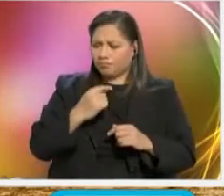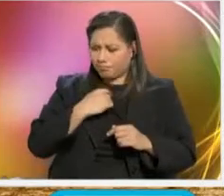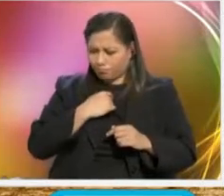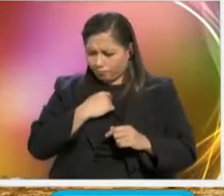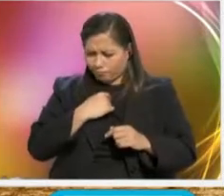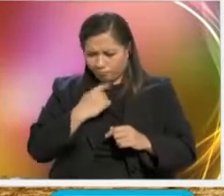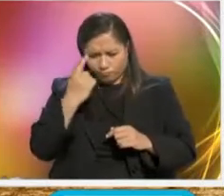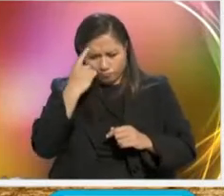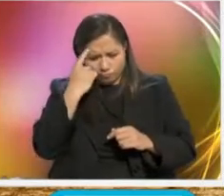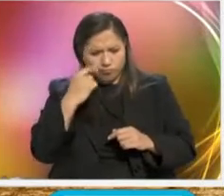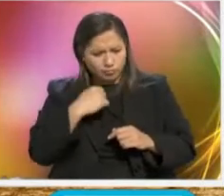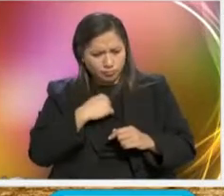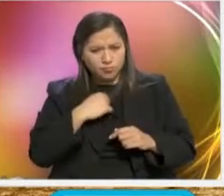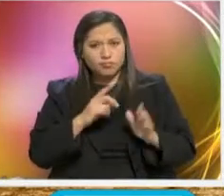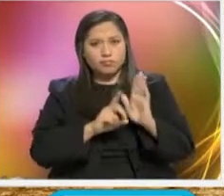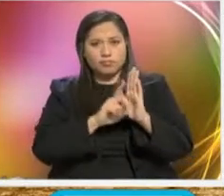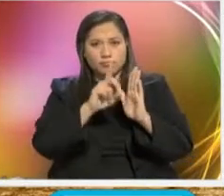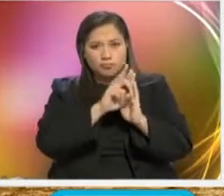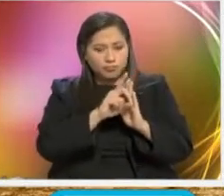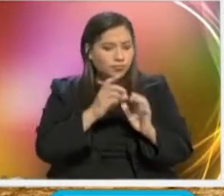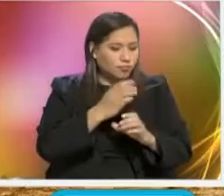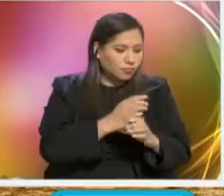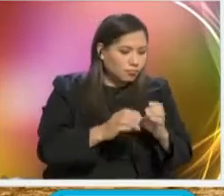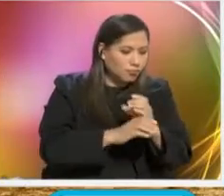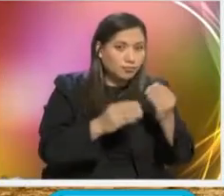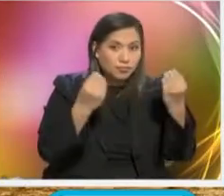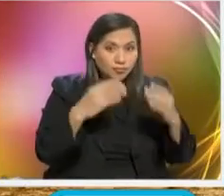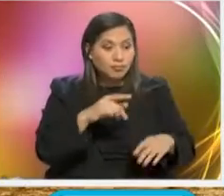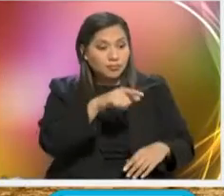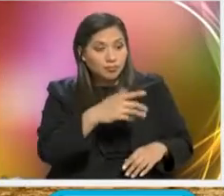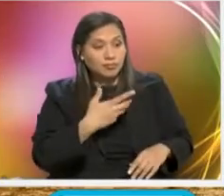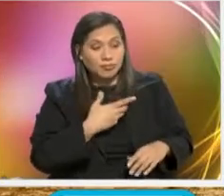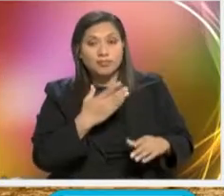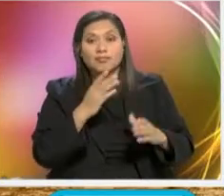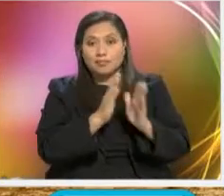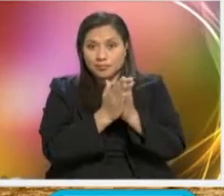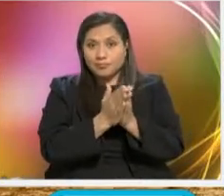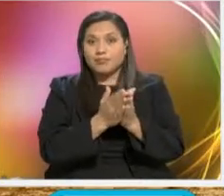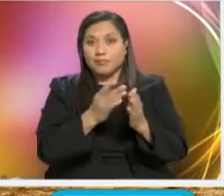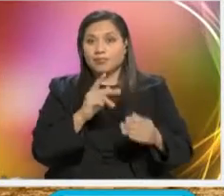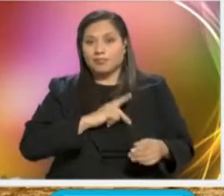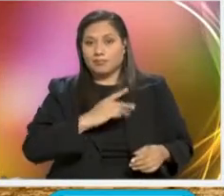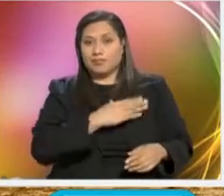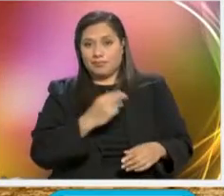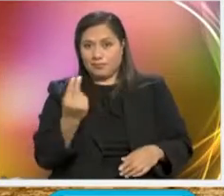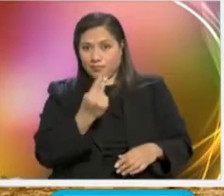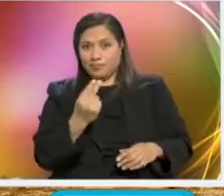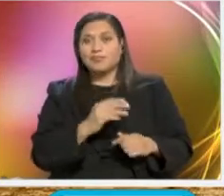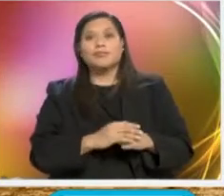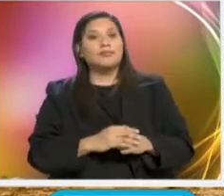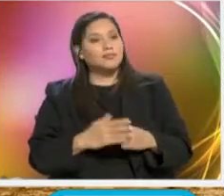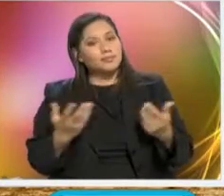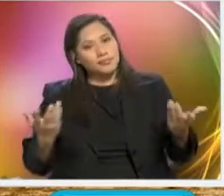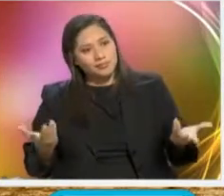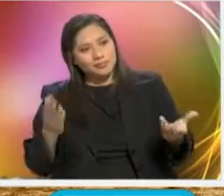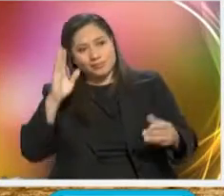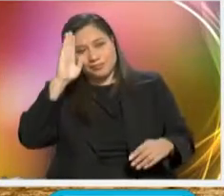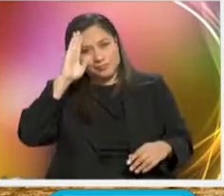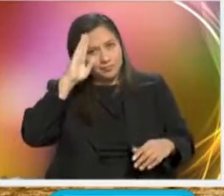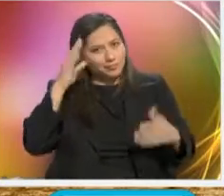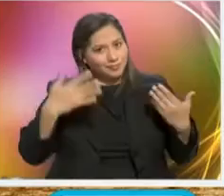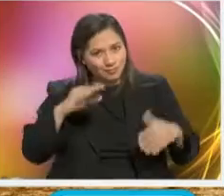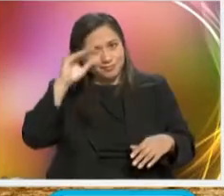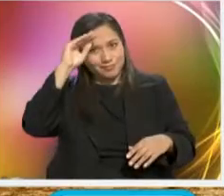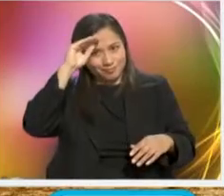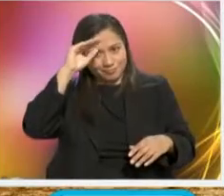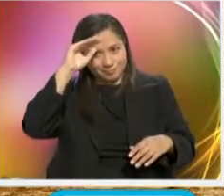ir al departamento de objetos perdidos y allí encontró los libros que su hijo necesitaba. Entonces dijo, oye, ¡Qué pues, bárbaro, señor!